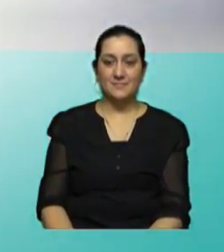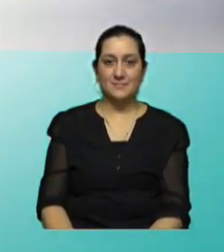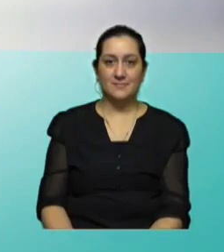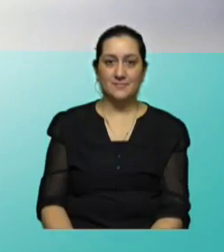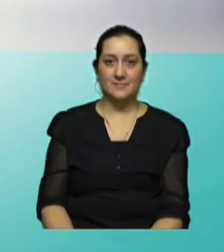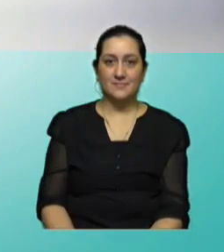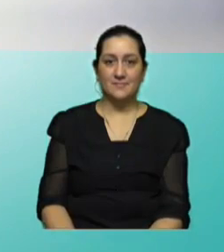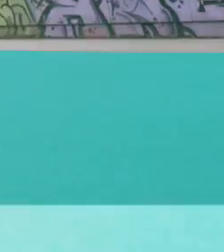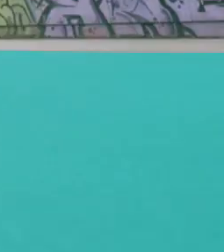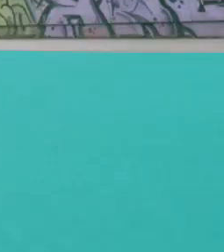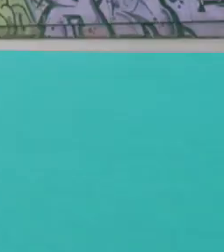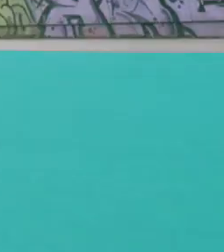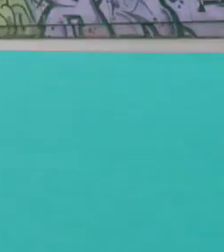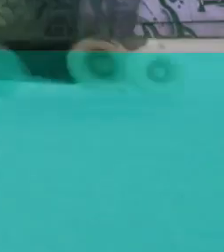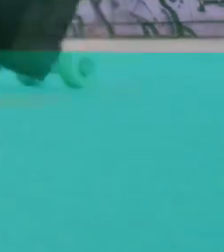saludarás.